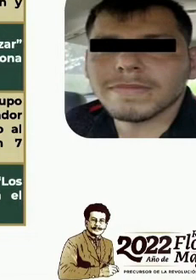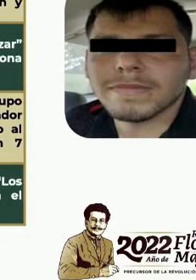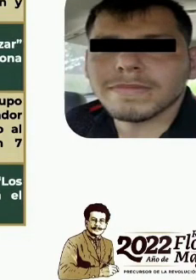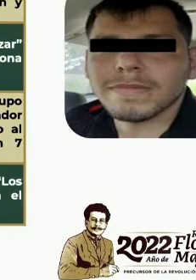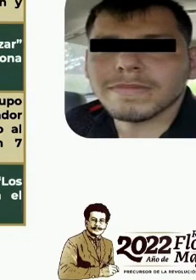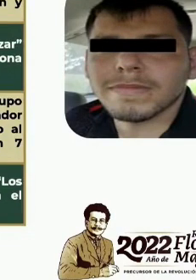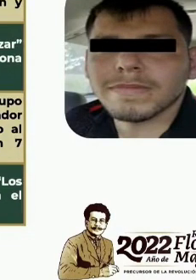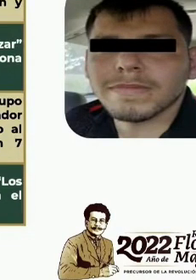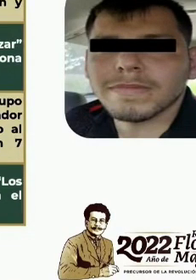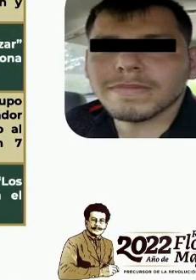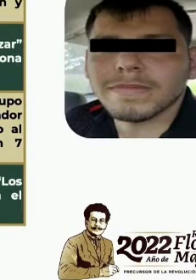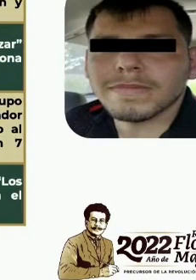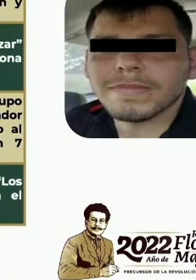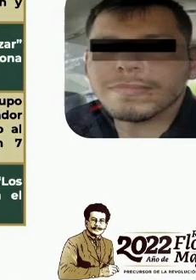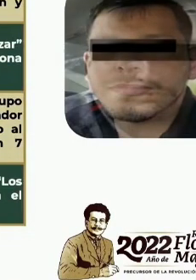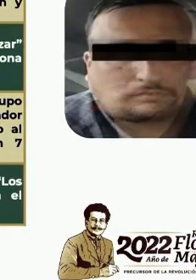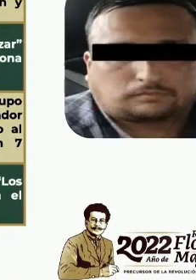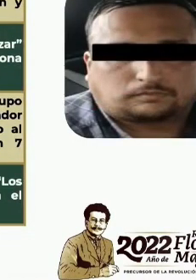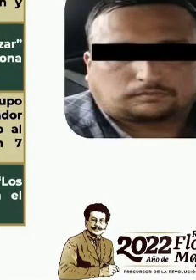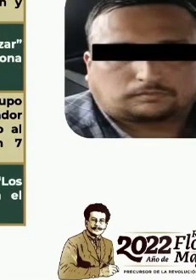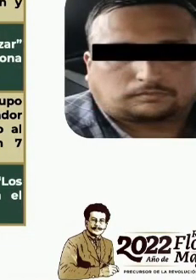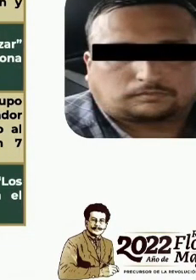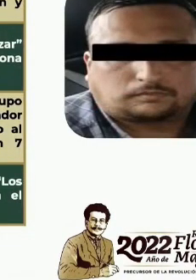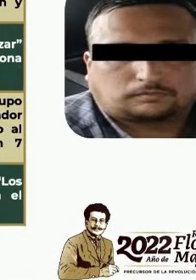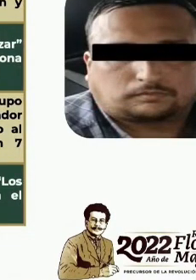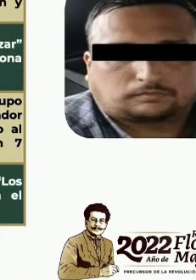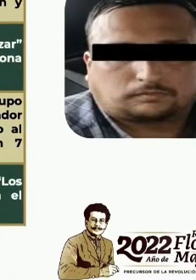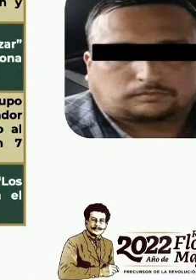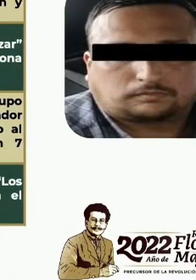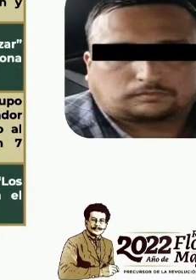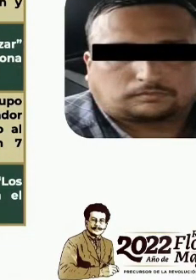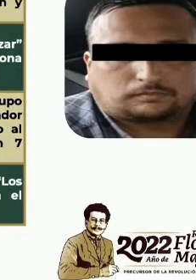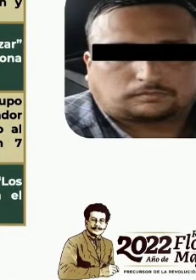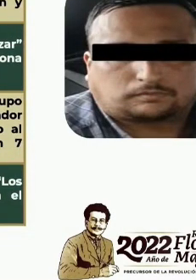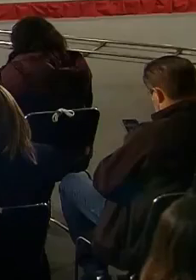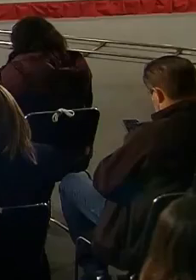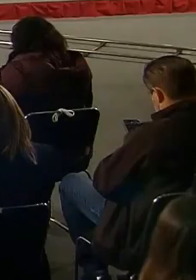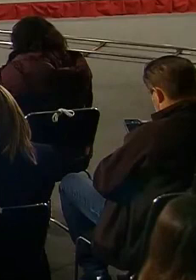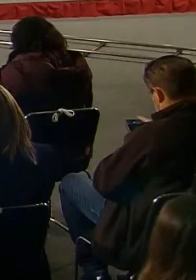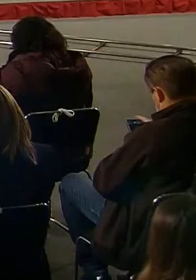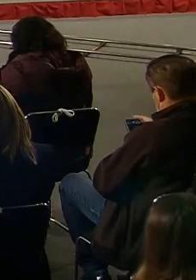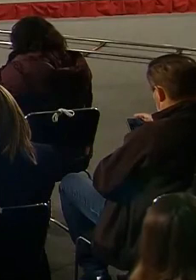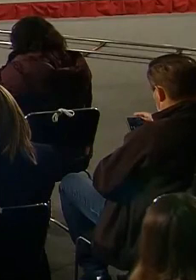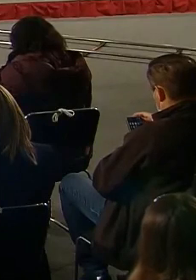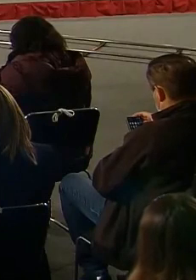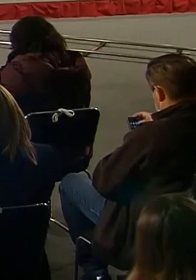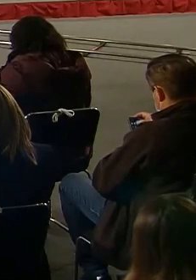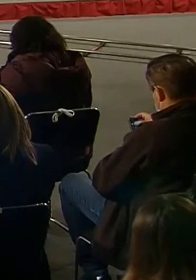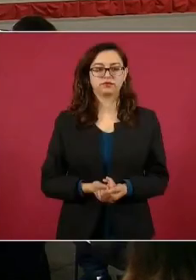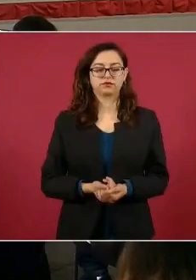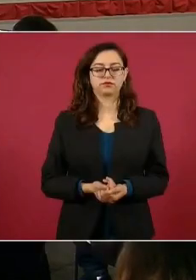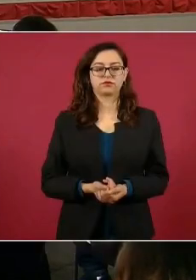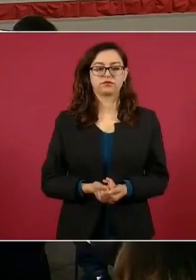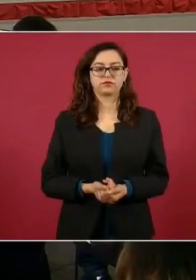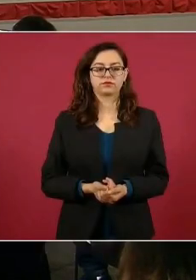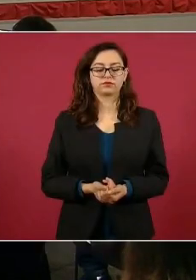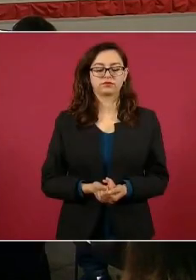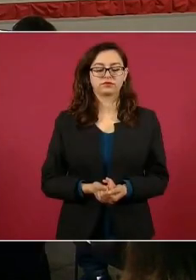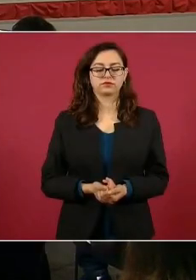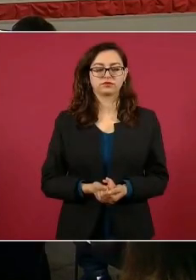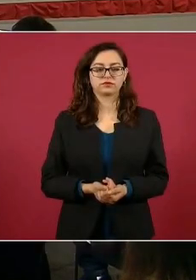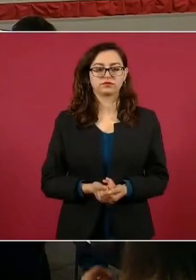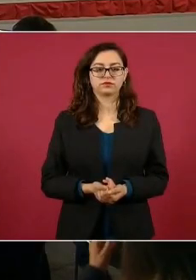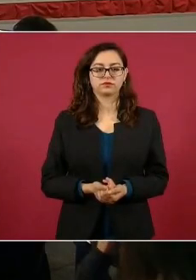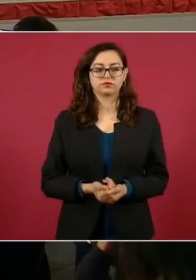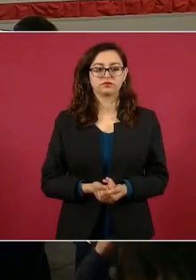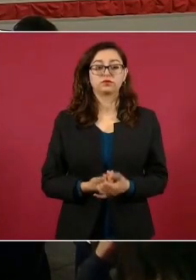fiscalía de general de la republica las fiscalías de los estados inclusive de las policías en algunos estados